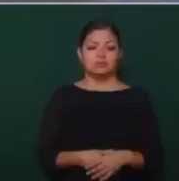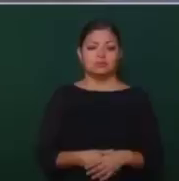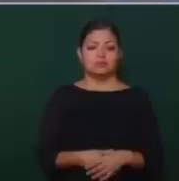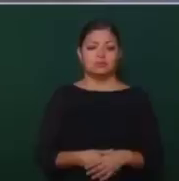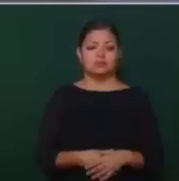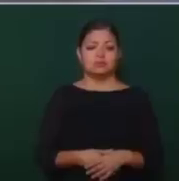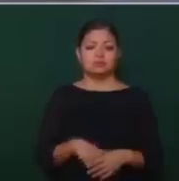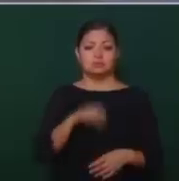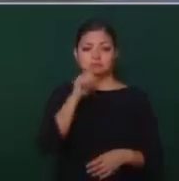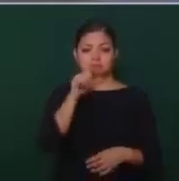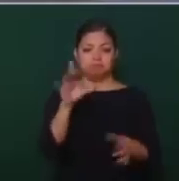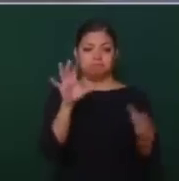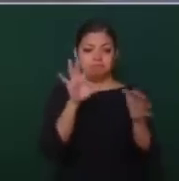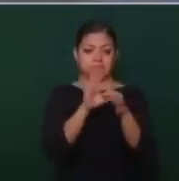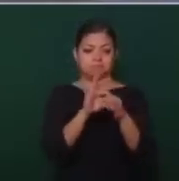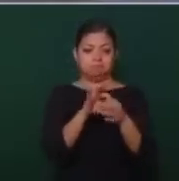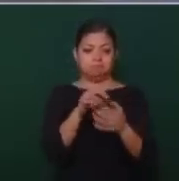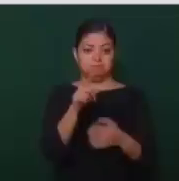Con relación,